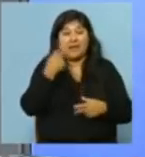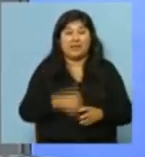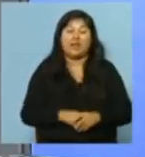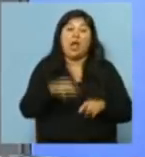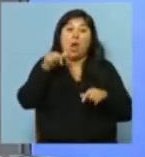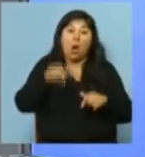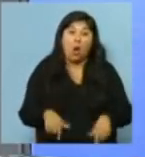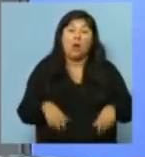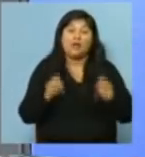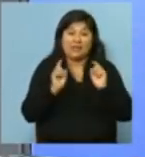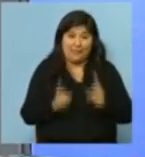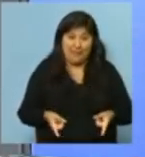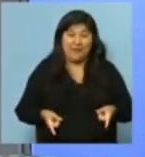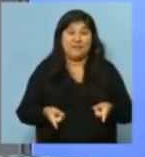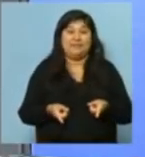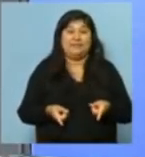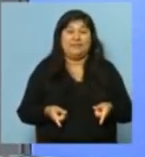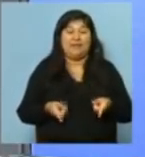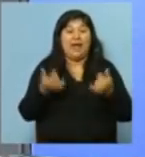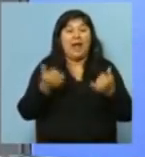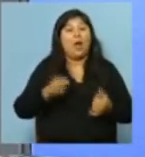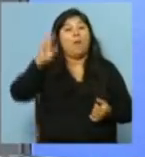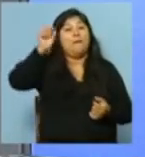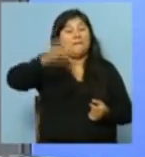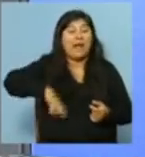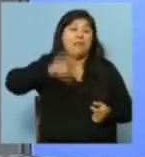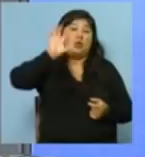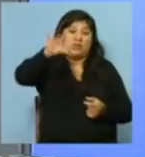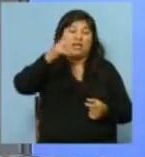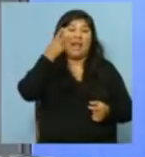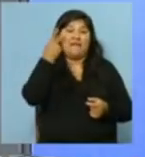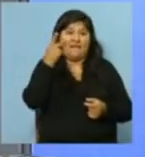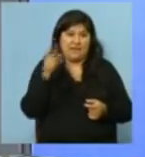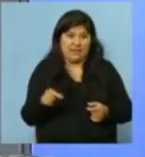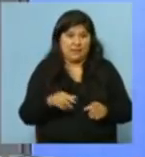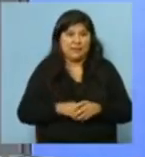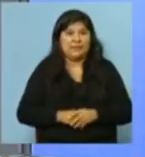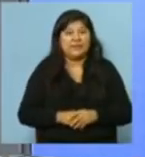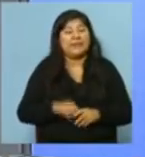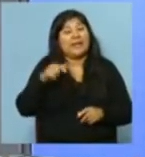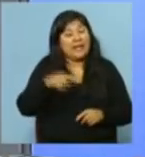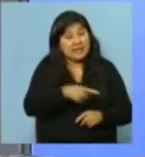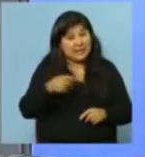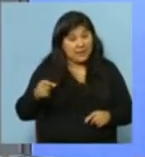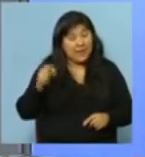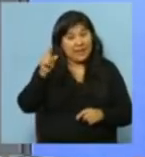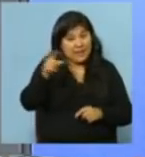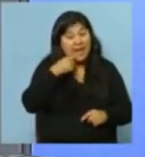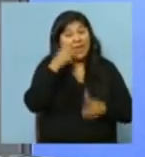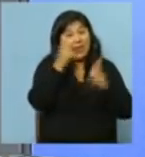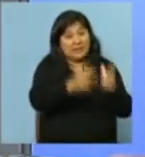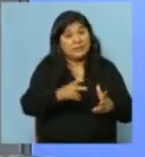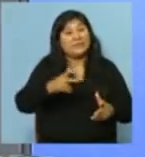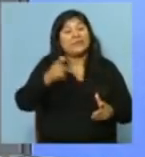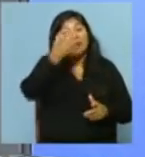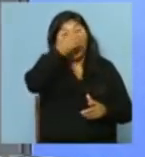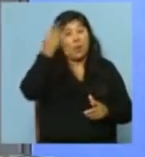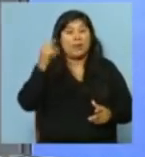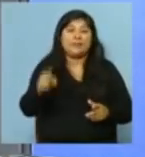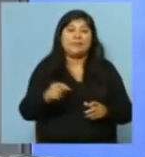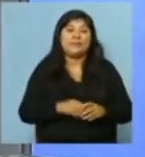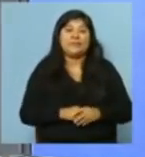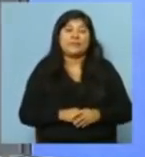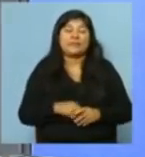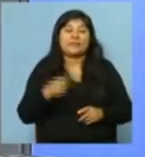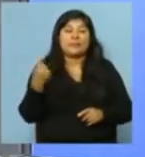vivienda que lo anunció esta semana el gobernador en donde a través de un sistema de financiamiento desde